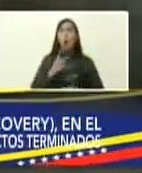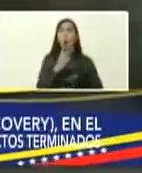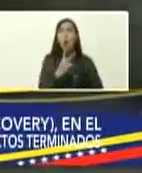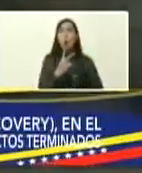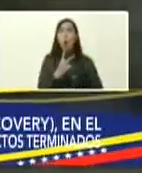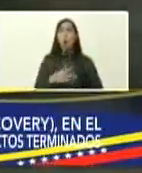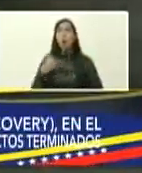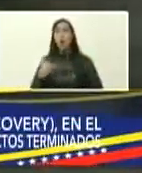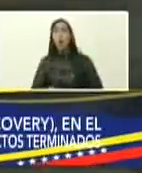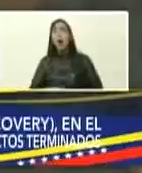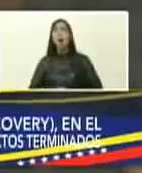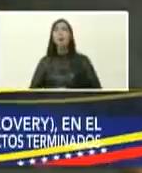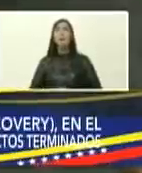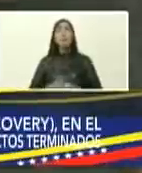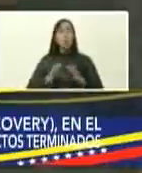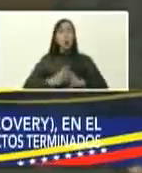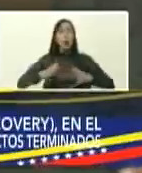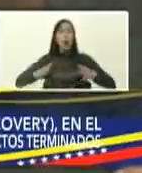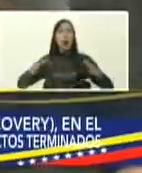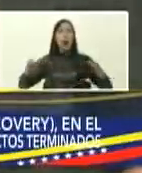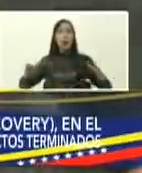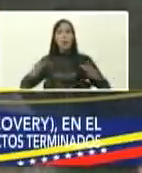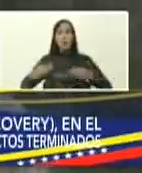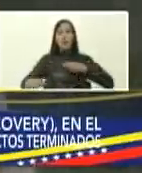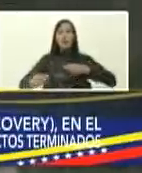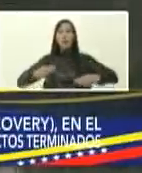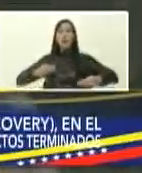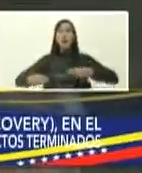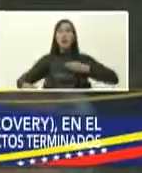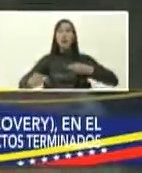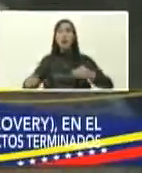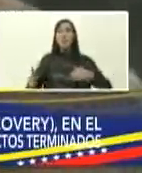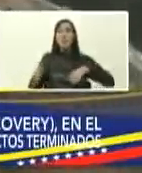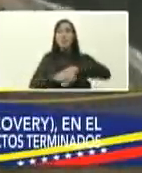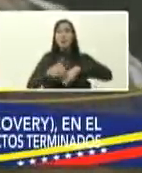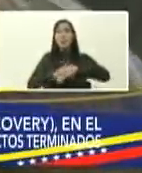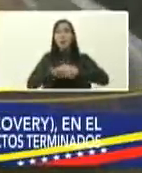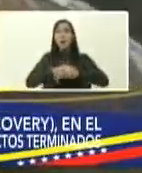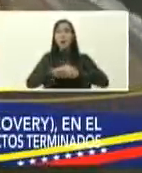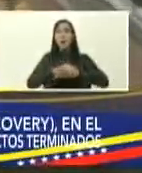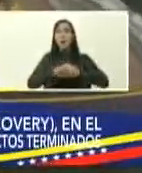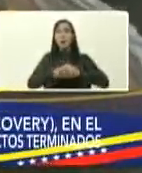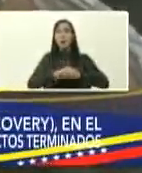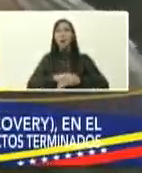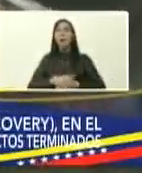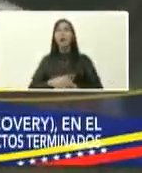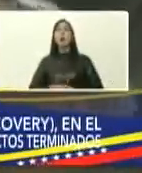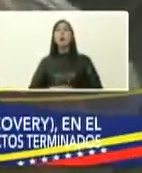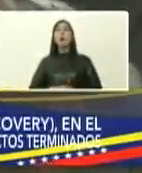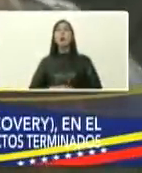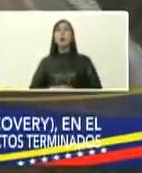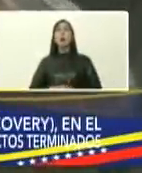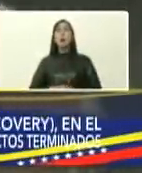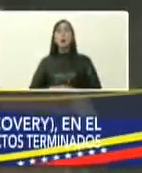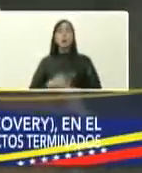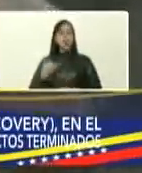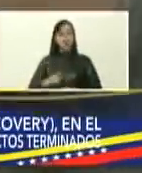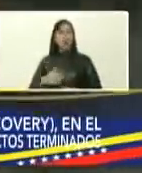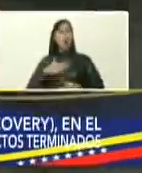tenemos una formulación expandida que es la que está pegada al pie. Y esa que está pegada al pie da lo que llamamos el